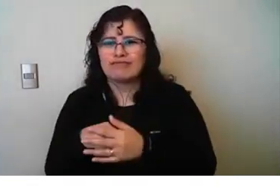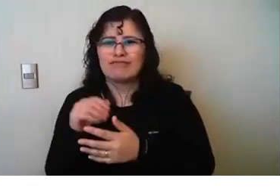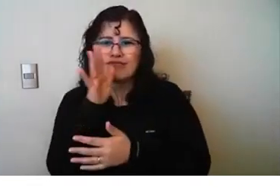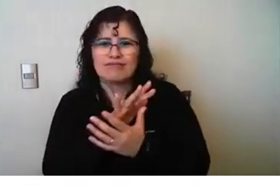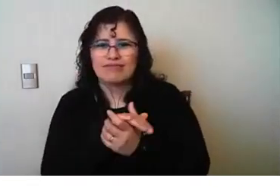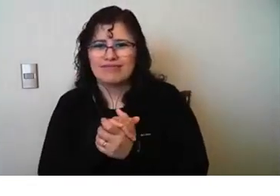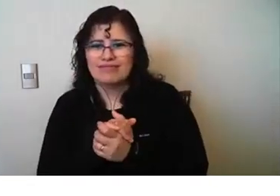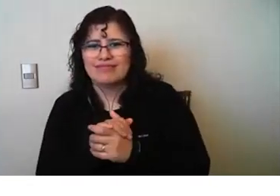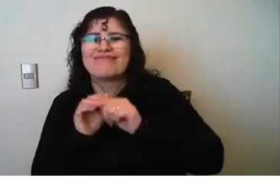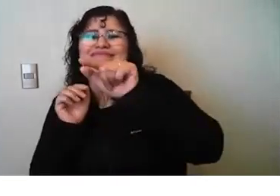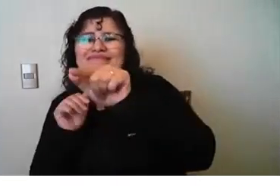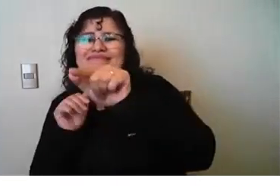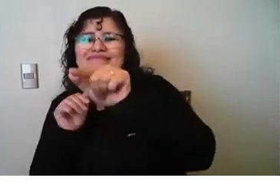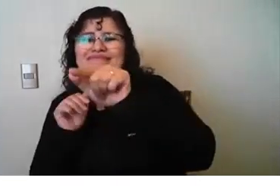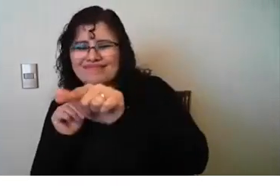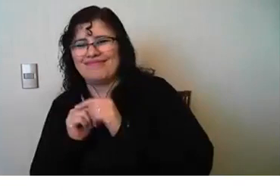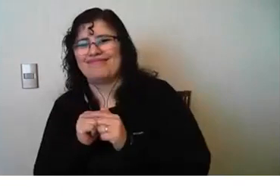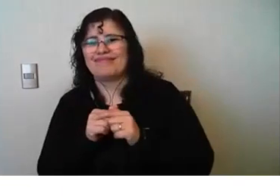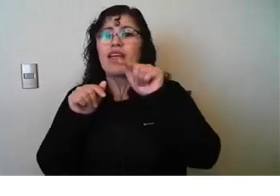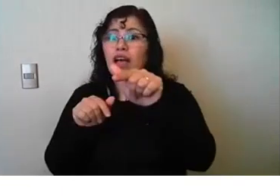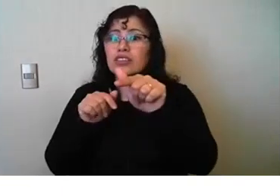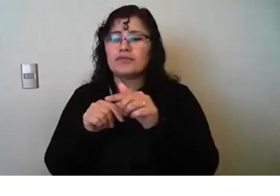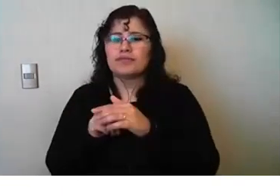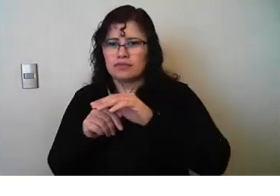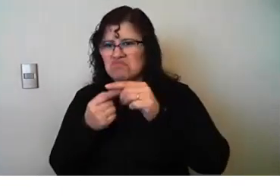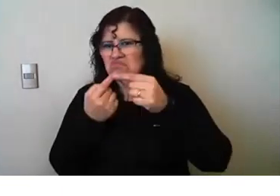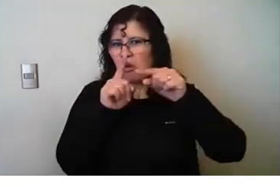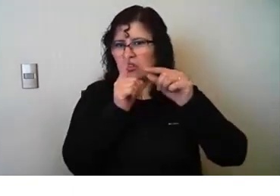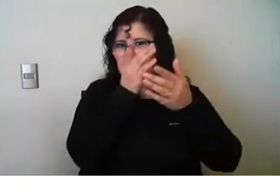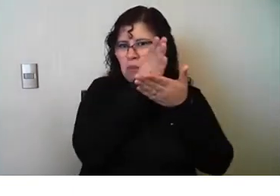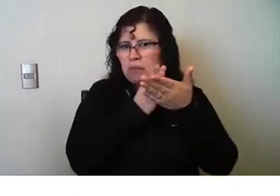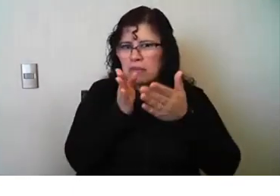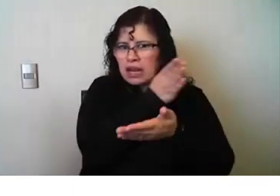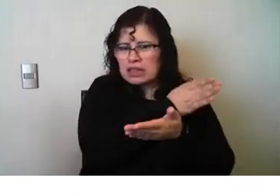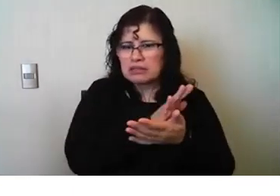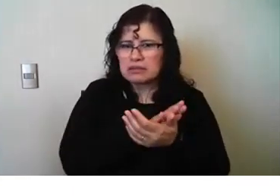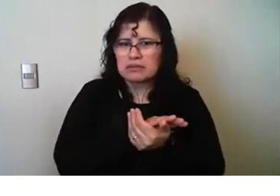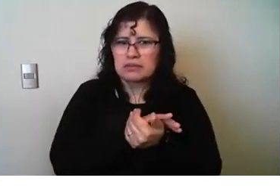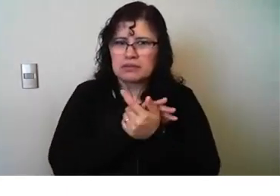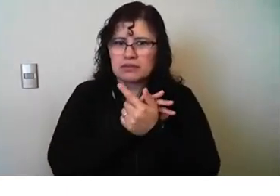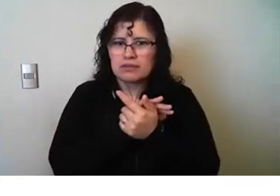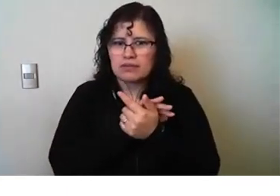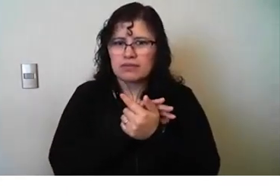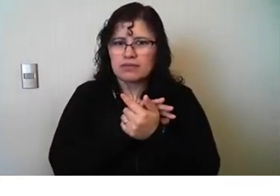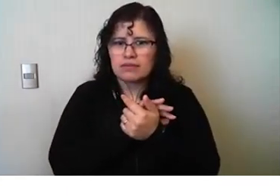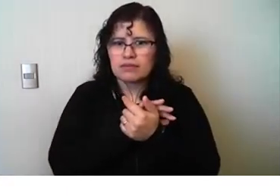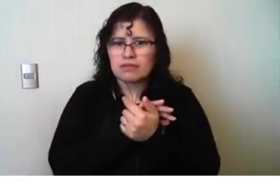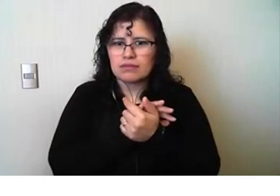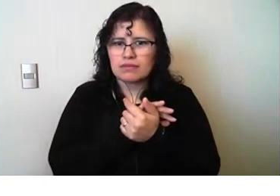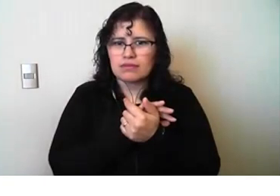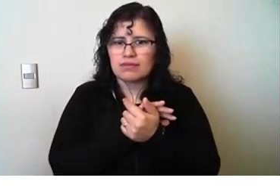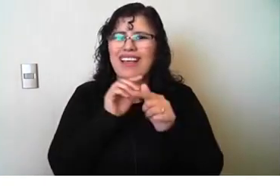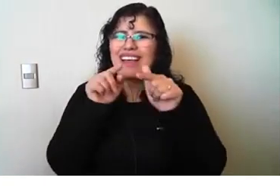¿Sí? Y el resto, en términos muy simples, sí, sería la